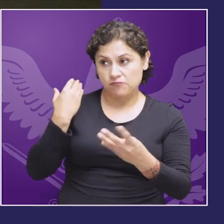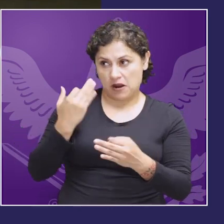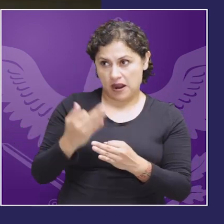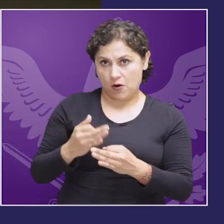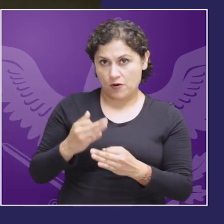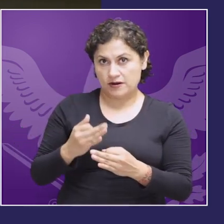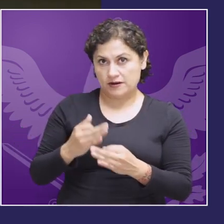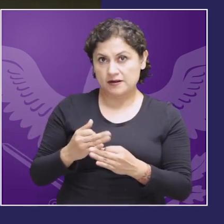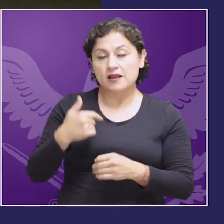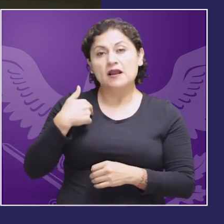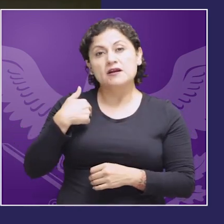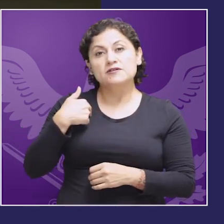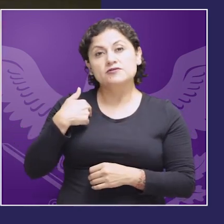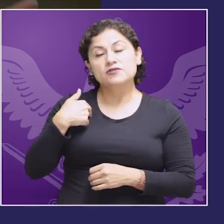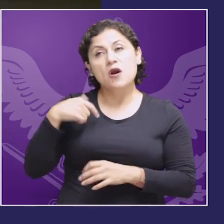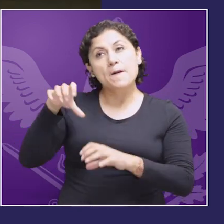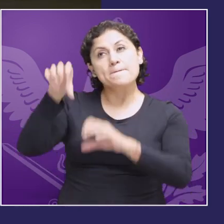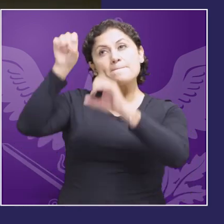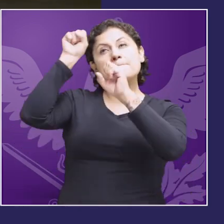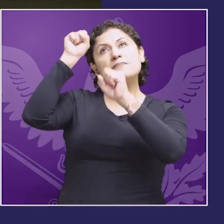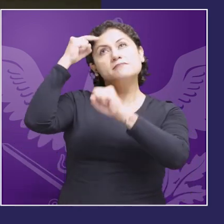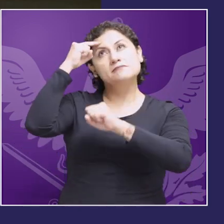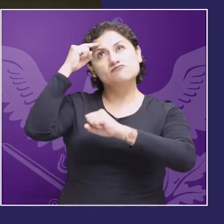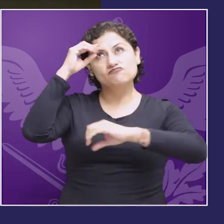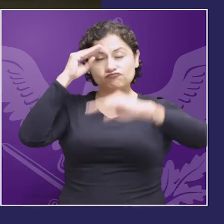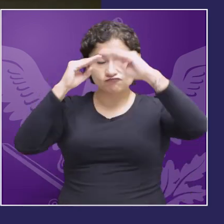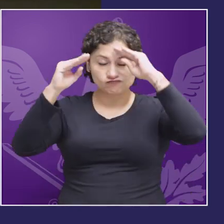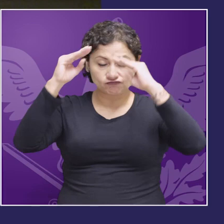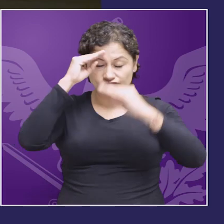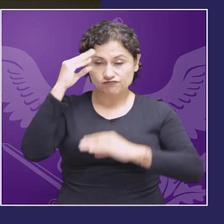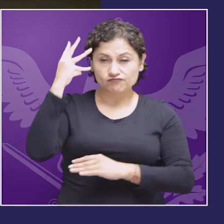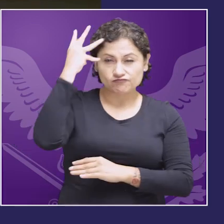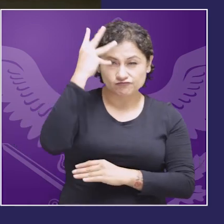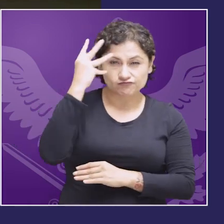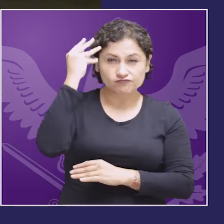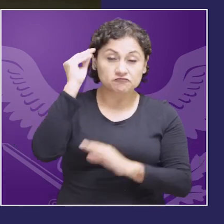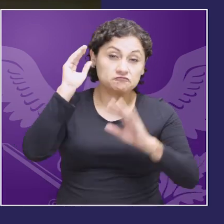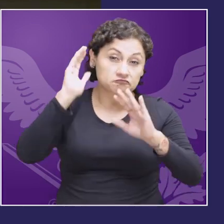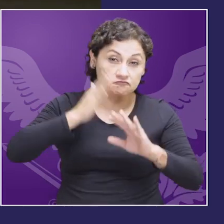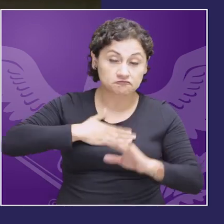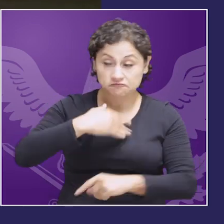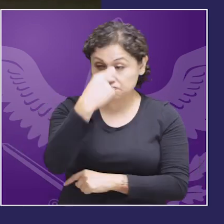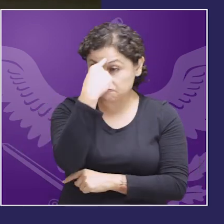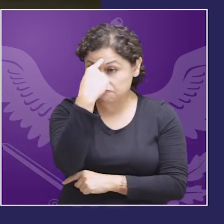una acaba de dar, a mí me queda algo flotando, a lo mejor porque es como mi obsesión.